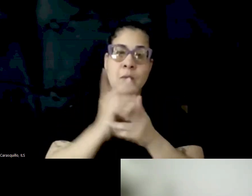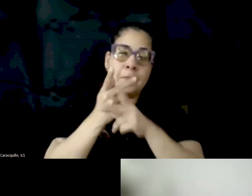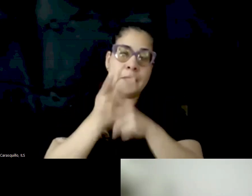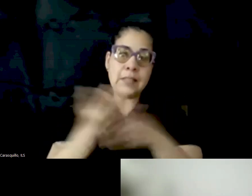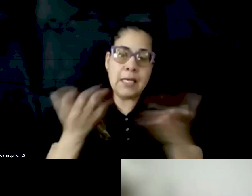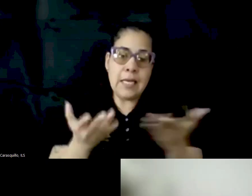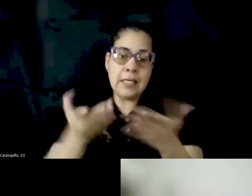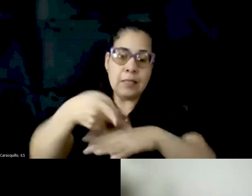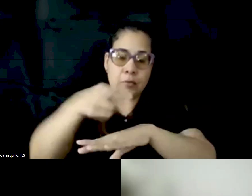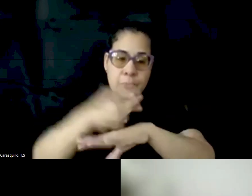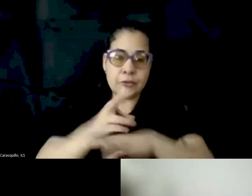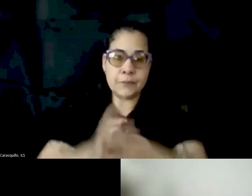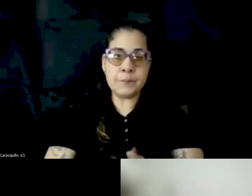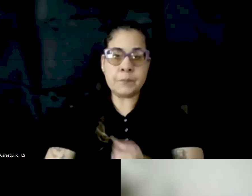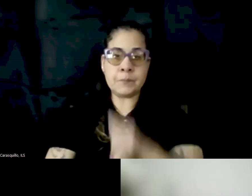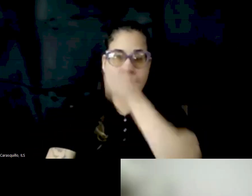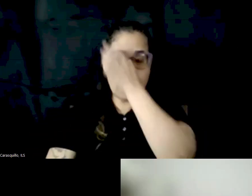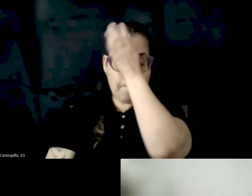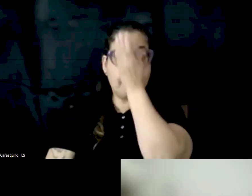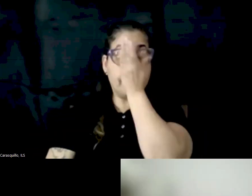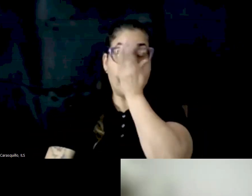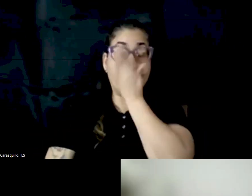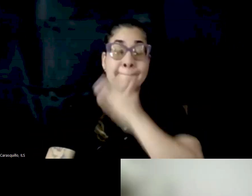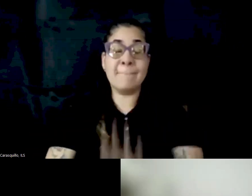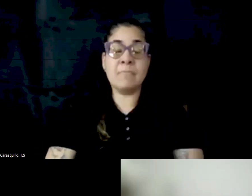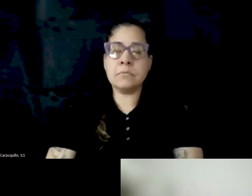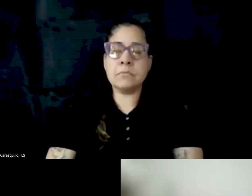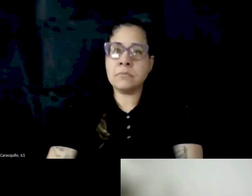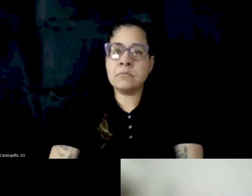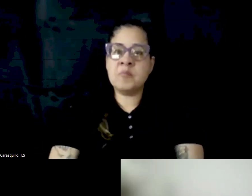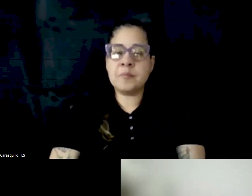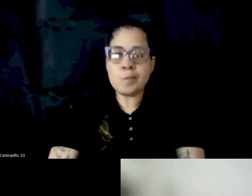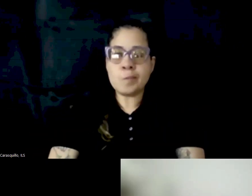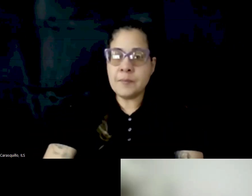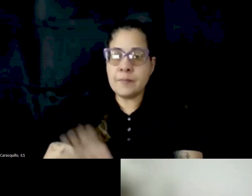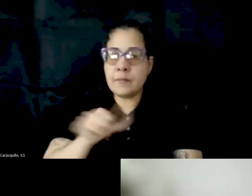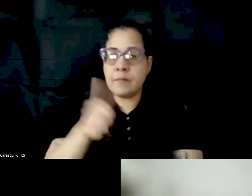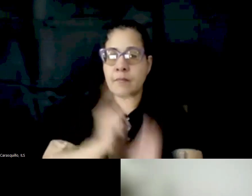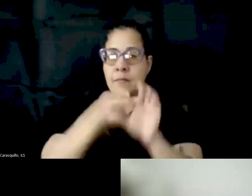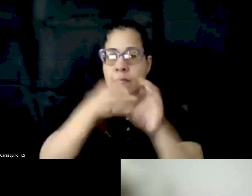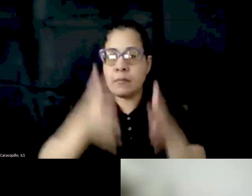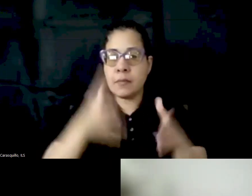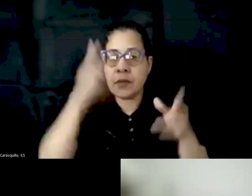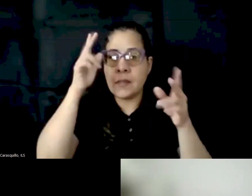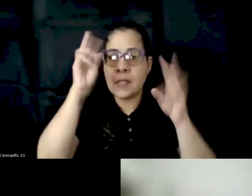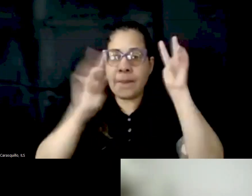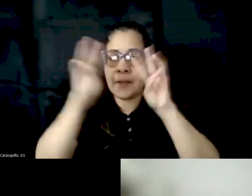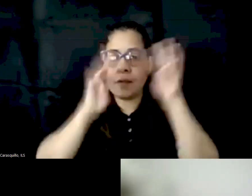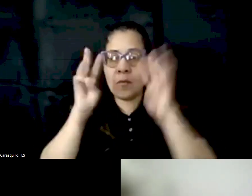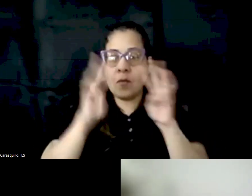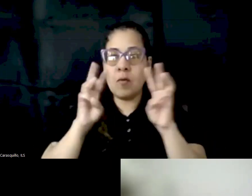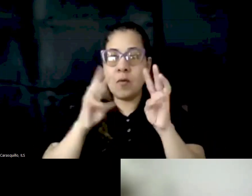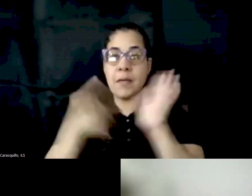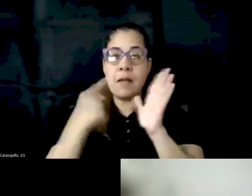Por acá, ¿verdad? Uno de los participantes comparte que le preocupa que muchas veces no se siguen las recomendaciones de los